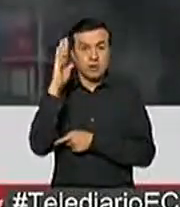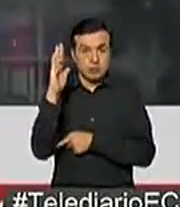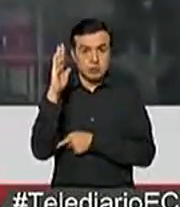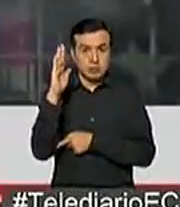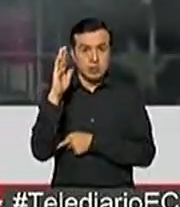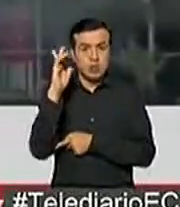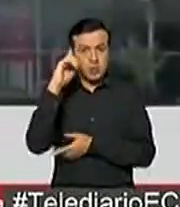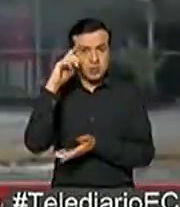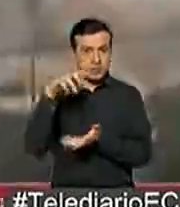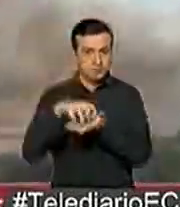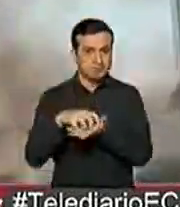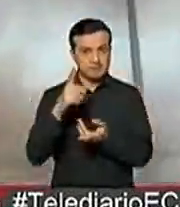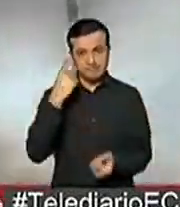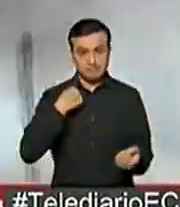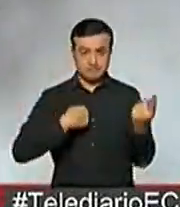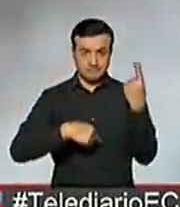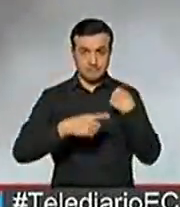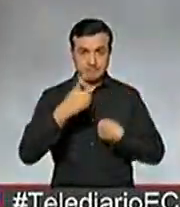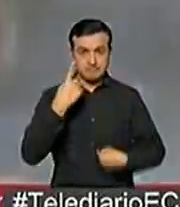estatal